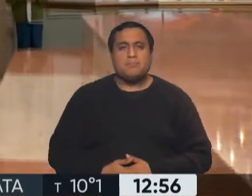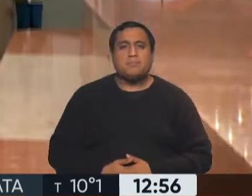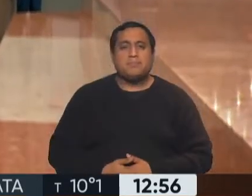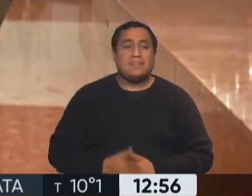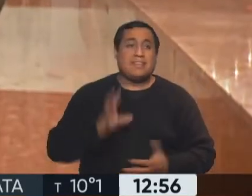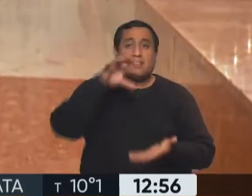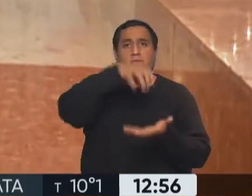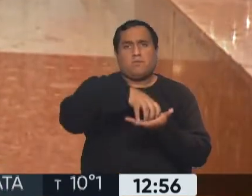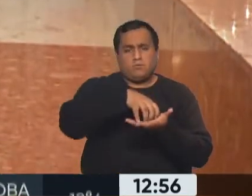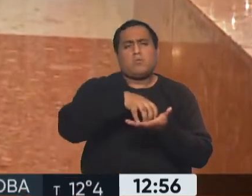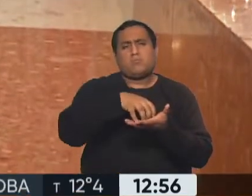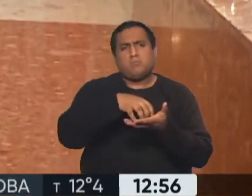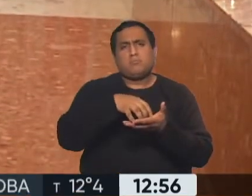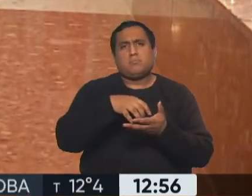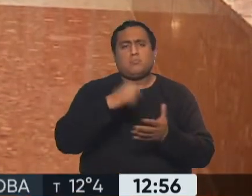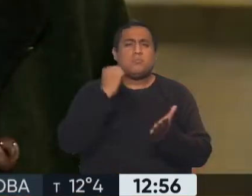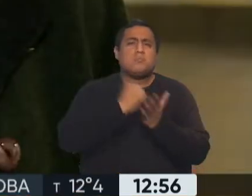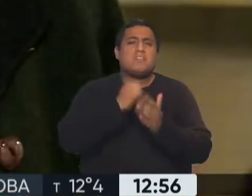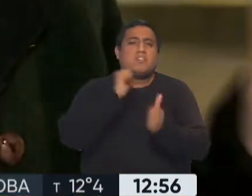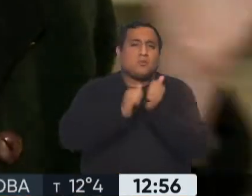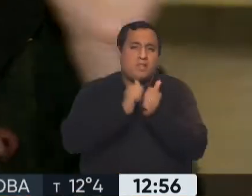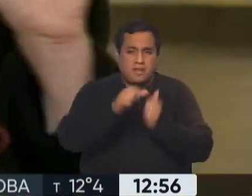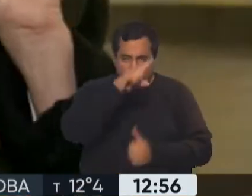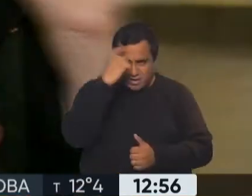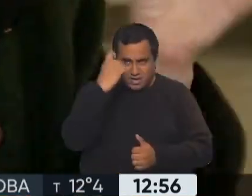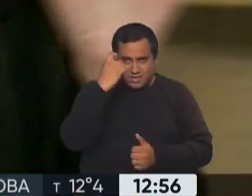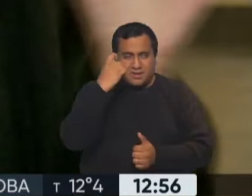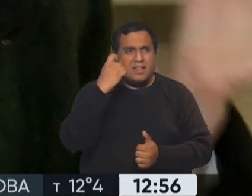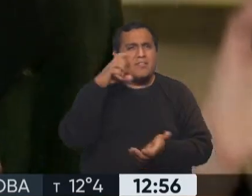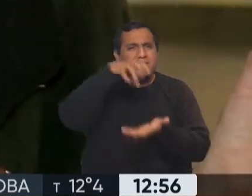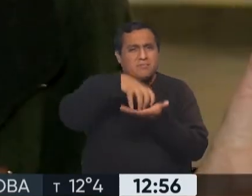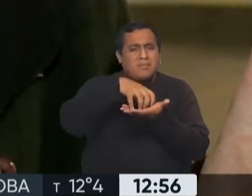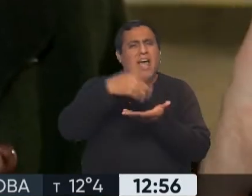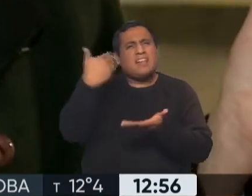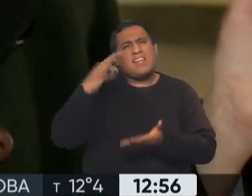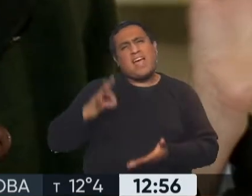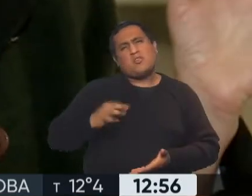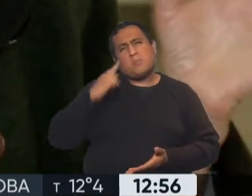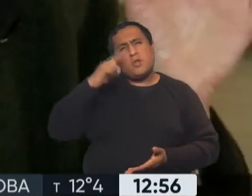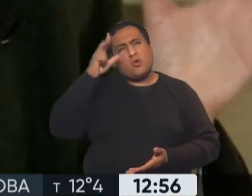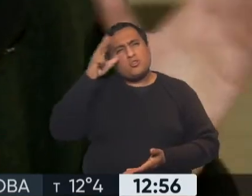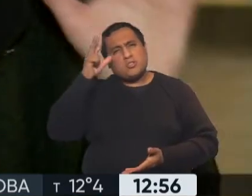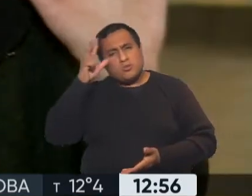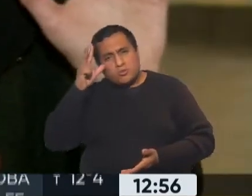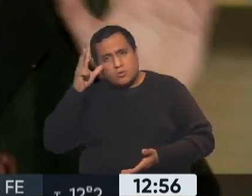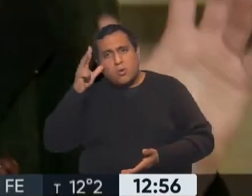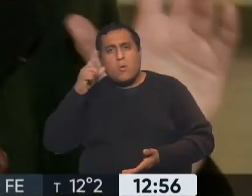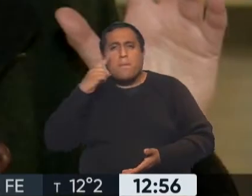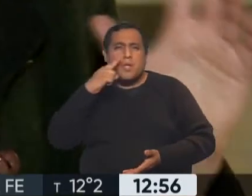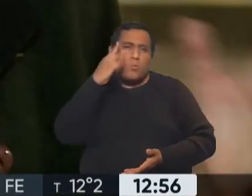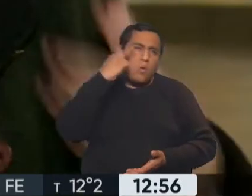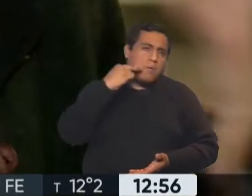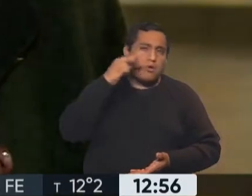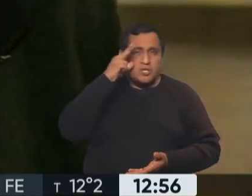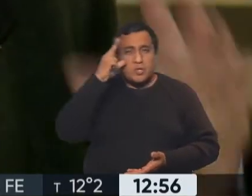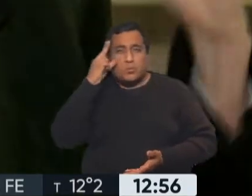fue declarado Monumento Histórico Nacional. Este edificio se diseñó en 1888 y en 1989, o sea, 100